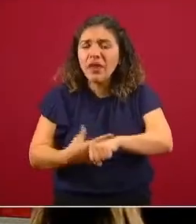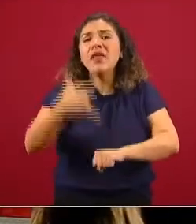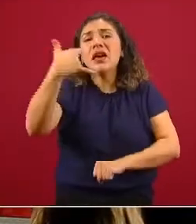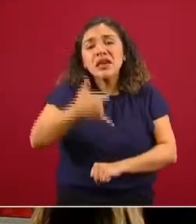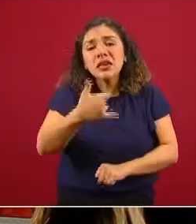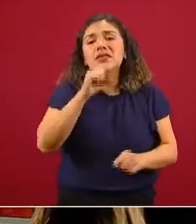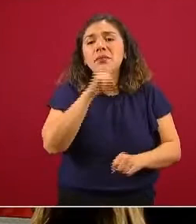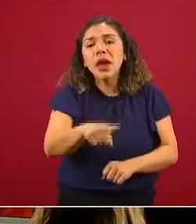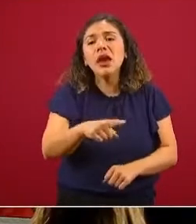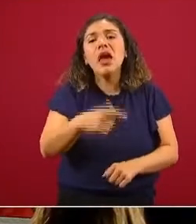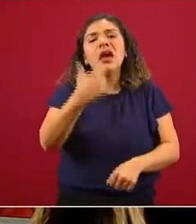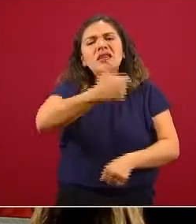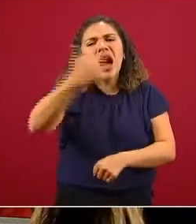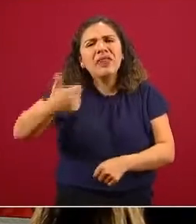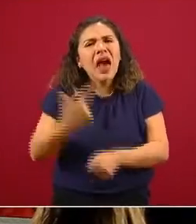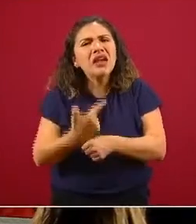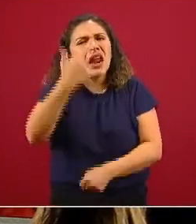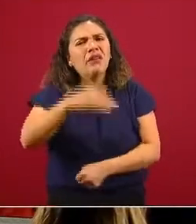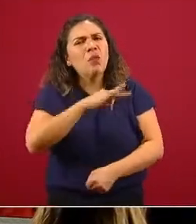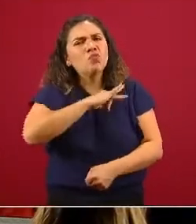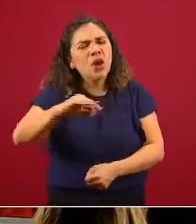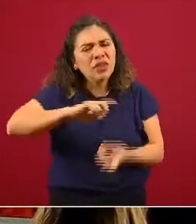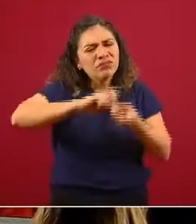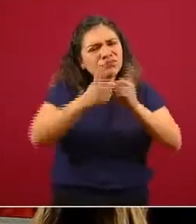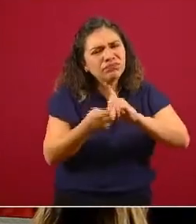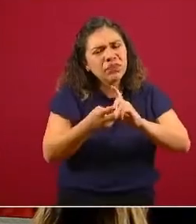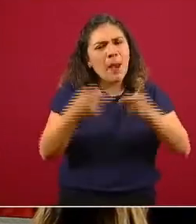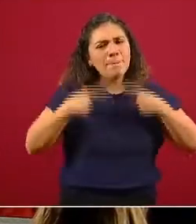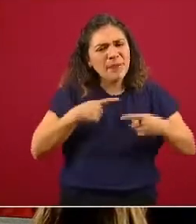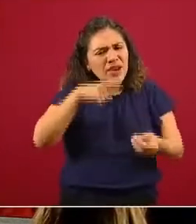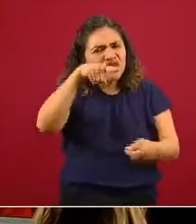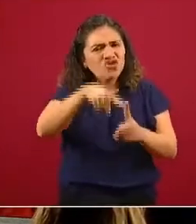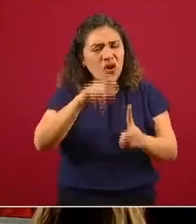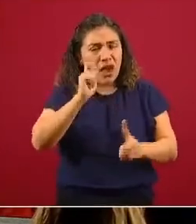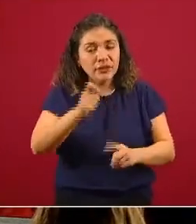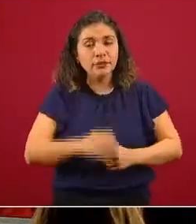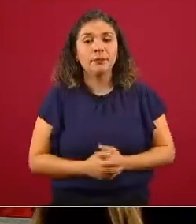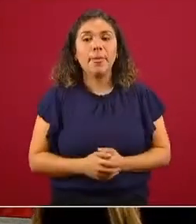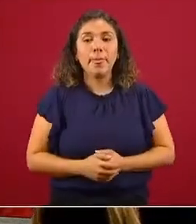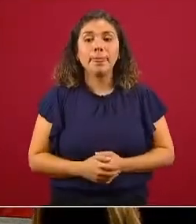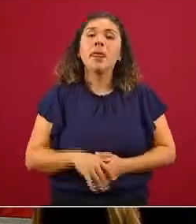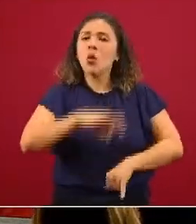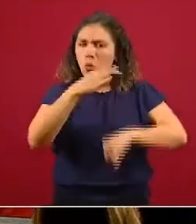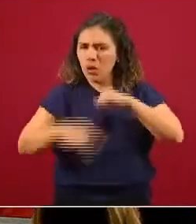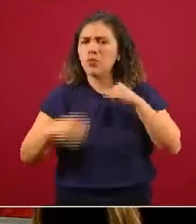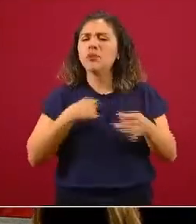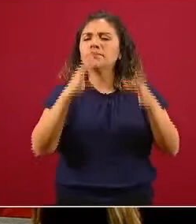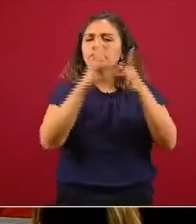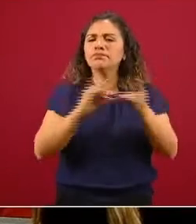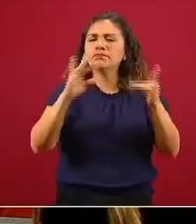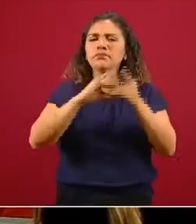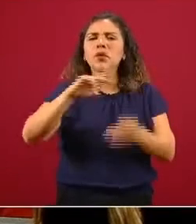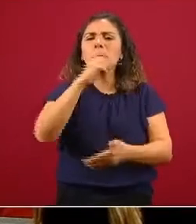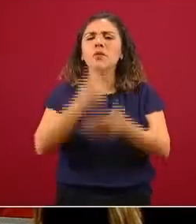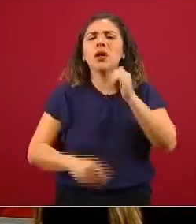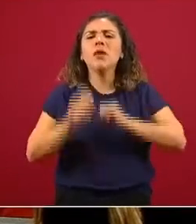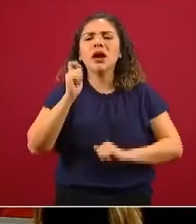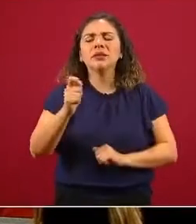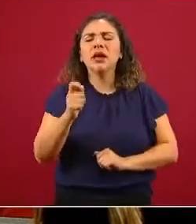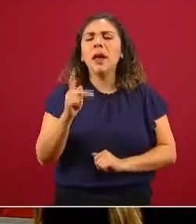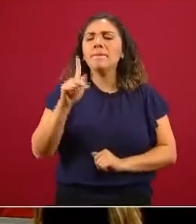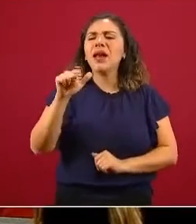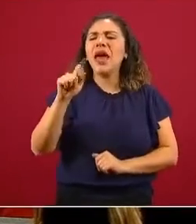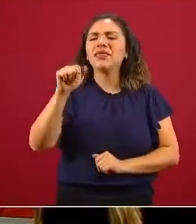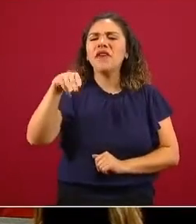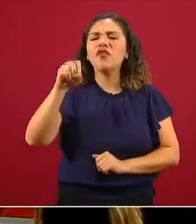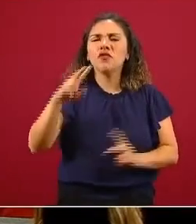cada alteración que puede presentar nuestro derechohabiente. Y hablaremos al final del programa que es en